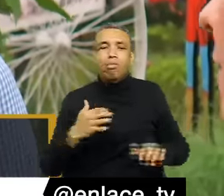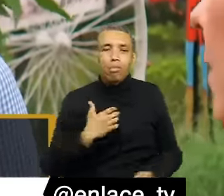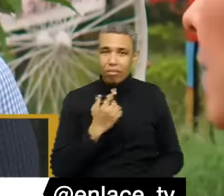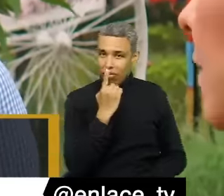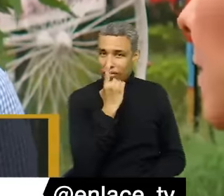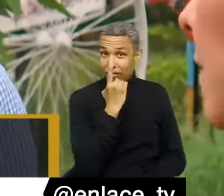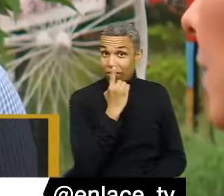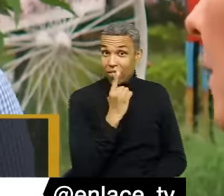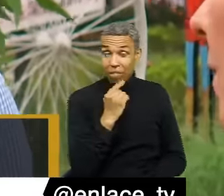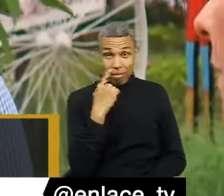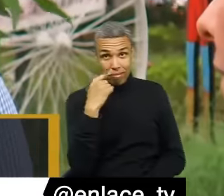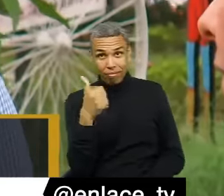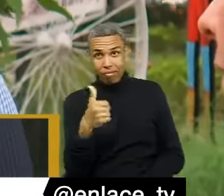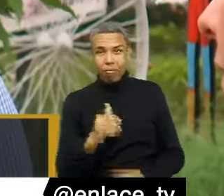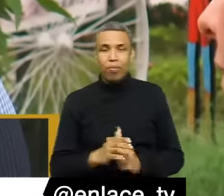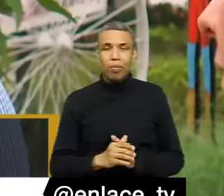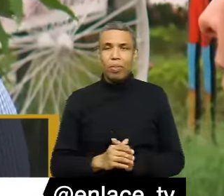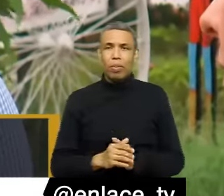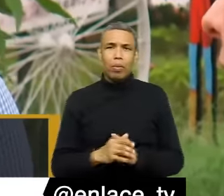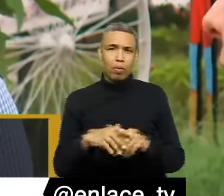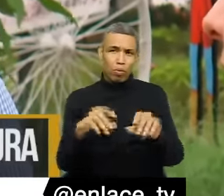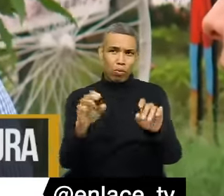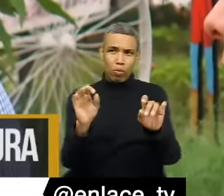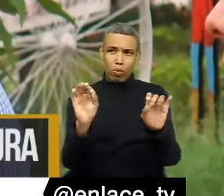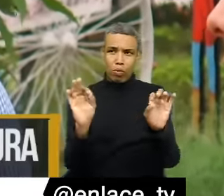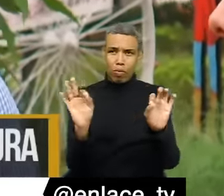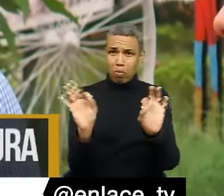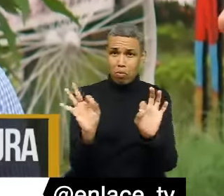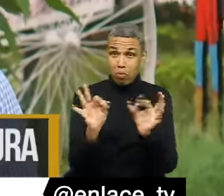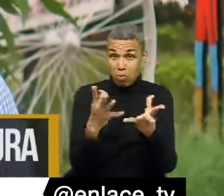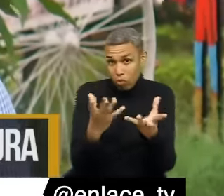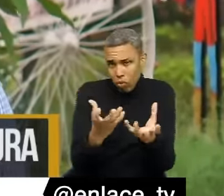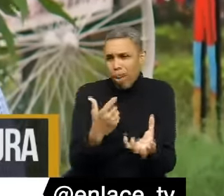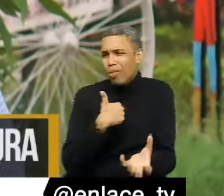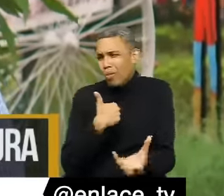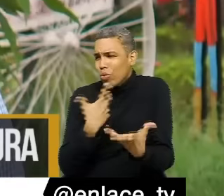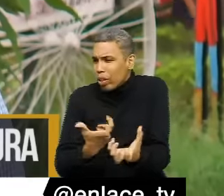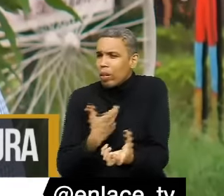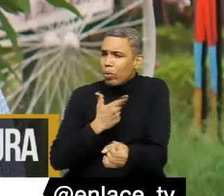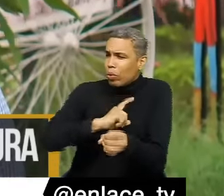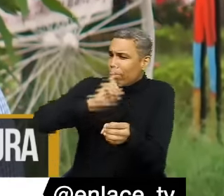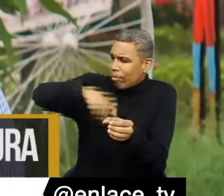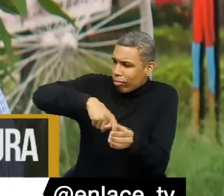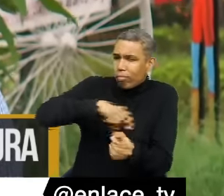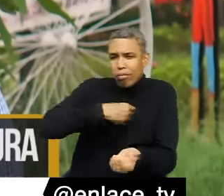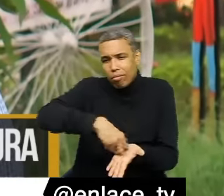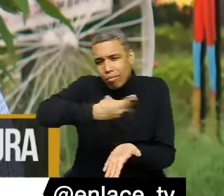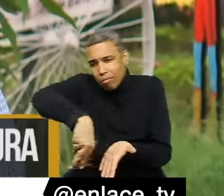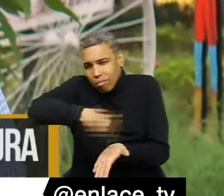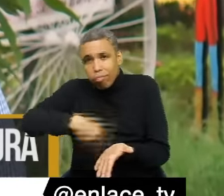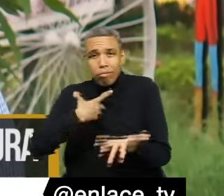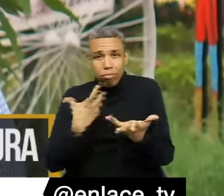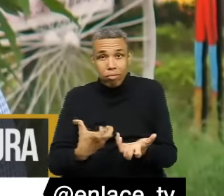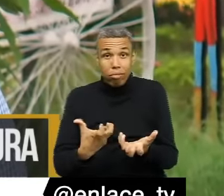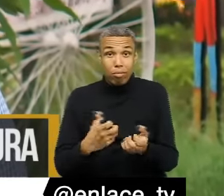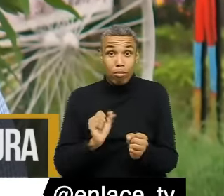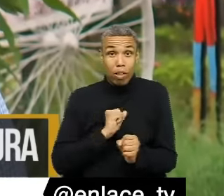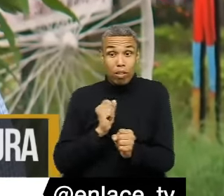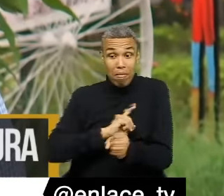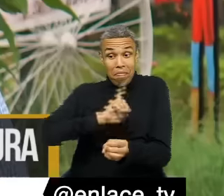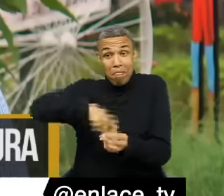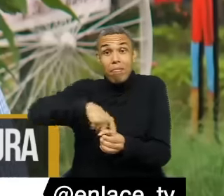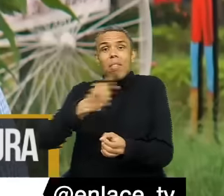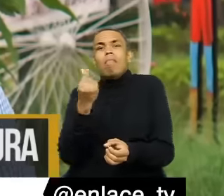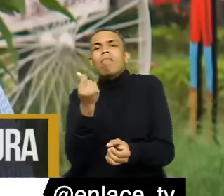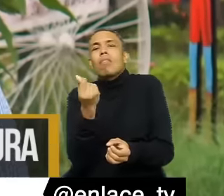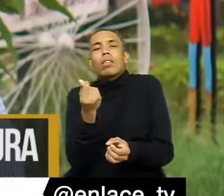Bermeja y los que no viven en Barranca Bermeja, que quieran venir a participar, pueden hacerlo. Las inscripciones son totalmente gratis. No se cobran entradas